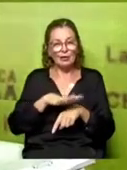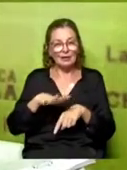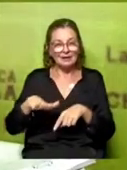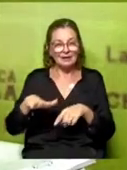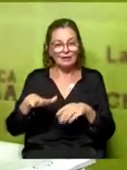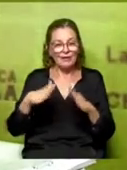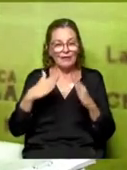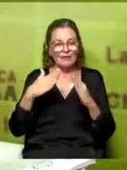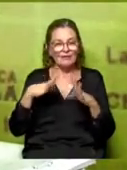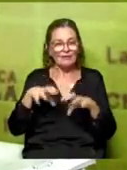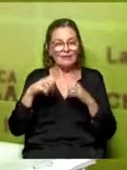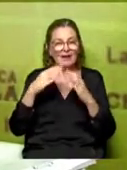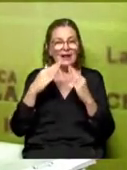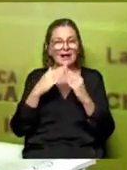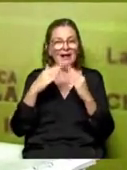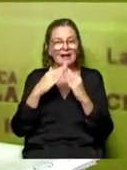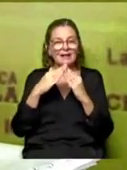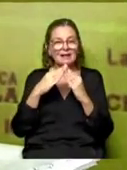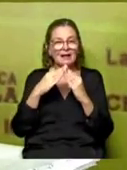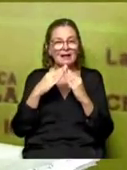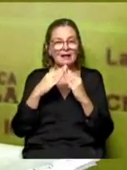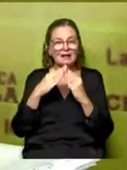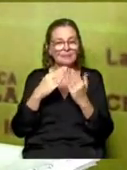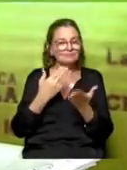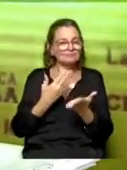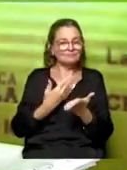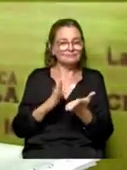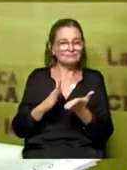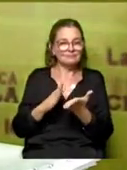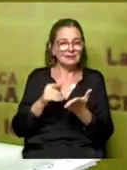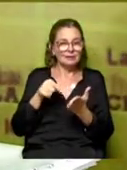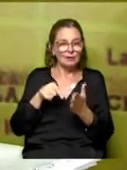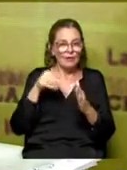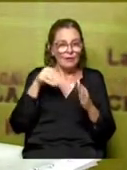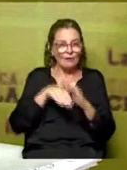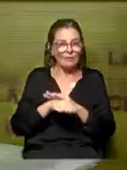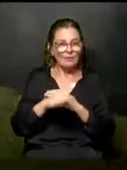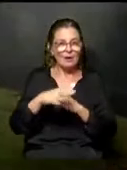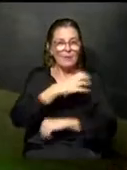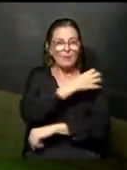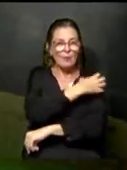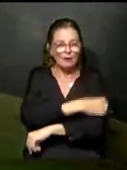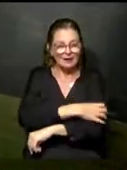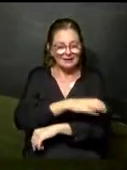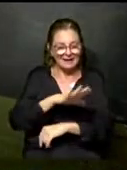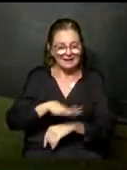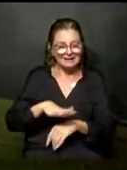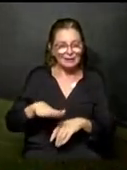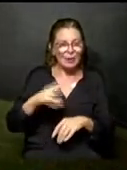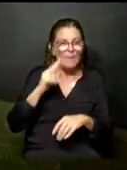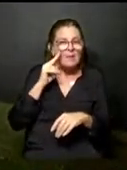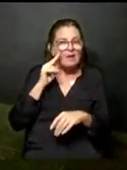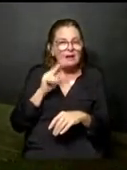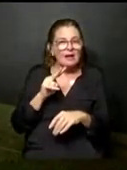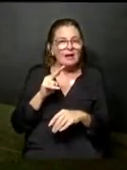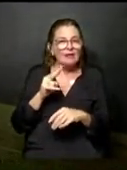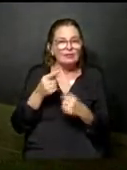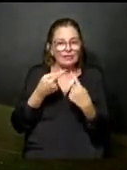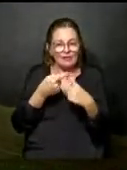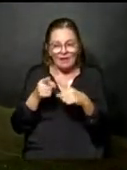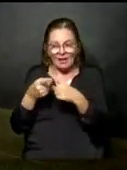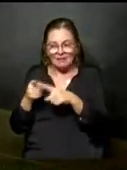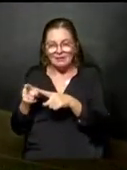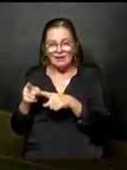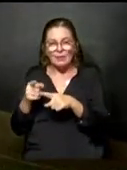hogares que viven en extrema vulnerabilidad. Si no abordamos la pobreza infantil con una mirada multidimensional, como